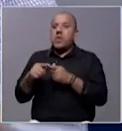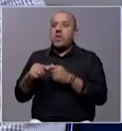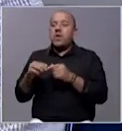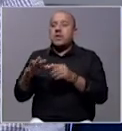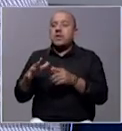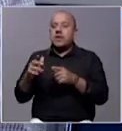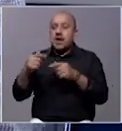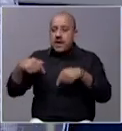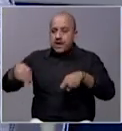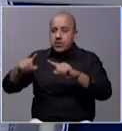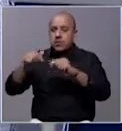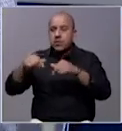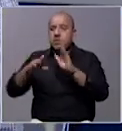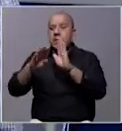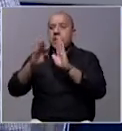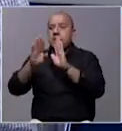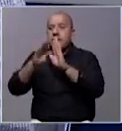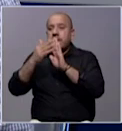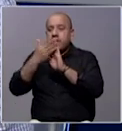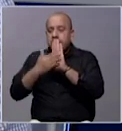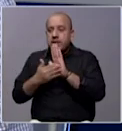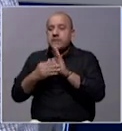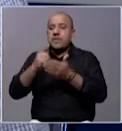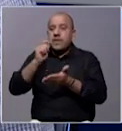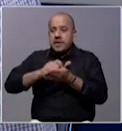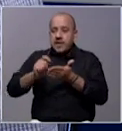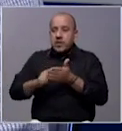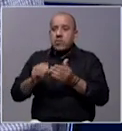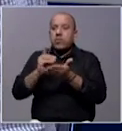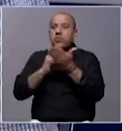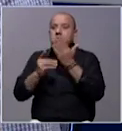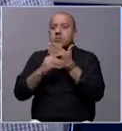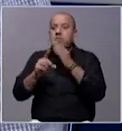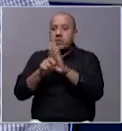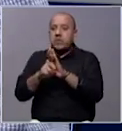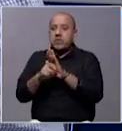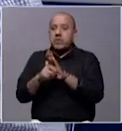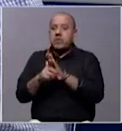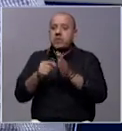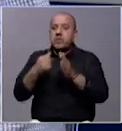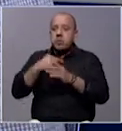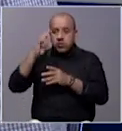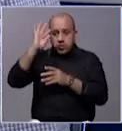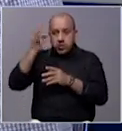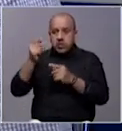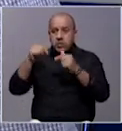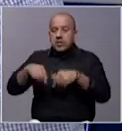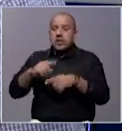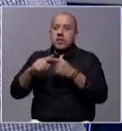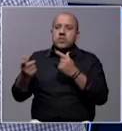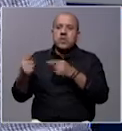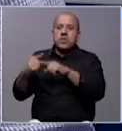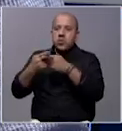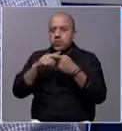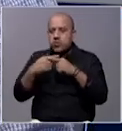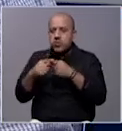va a dar forma y fuerza de ley de proyectos de ley se va a redactar es decir yo yo creo que esta es una discusión muy bizantina porque